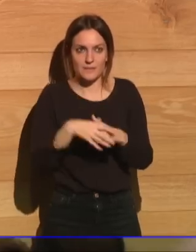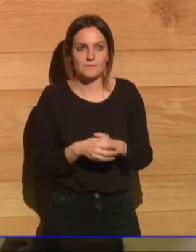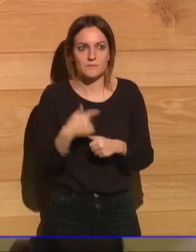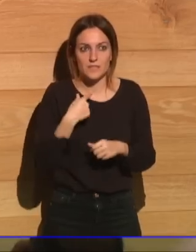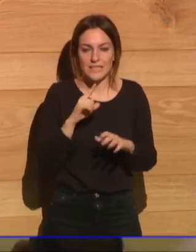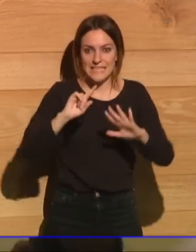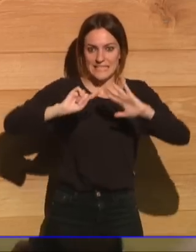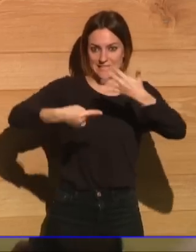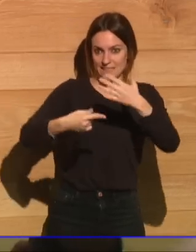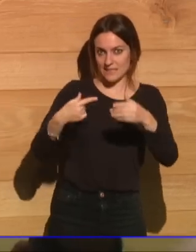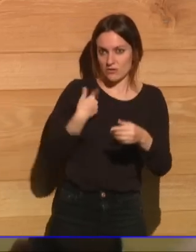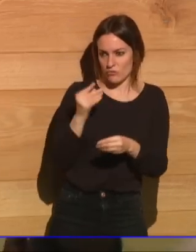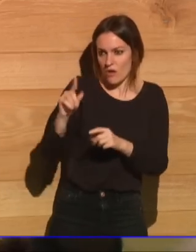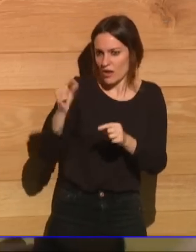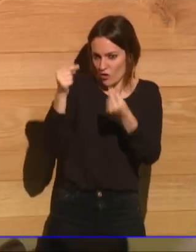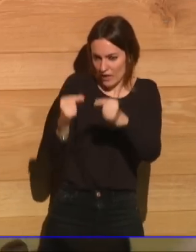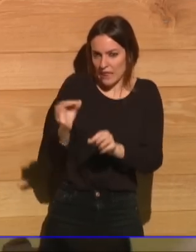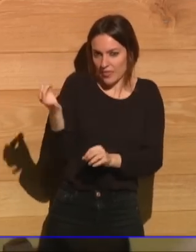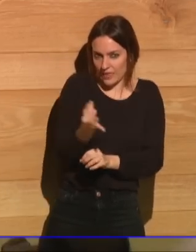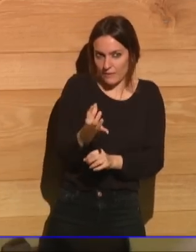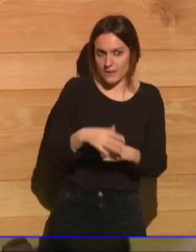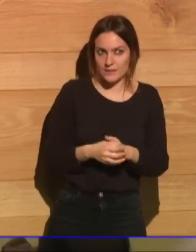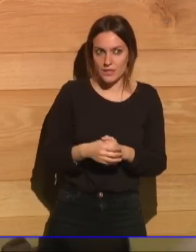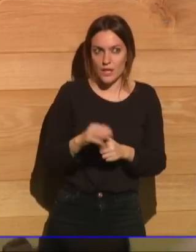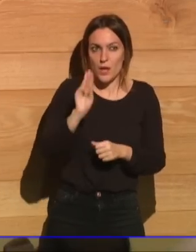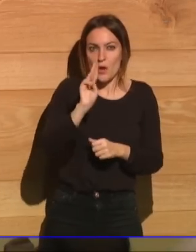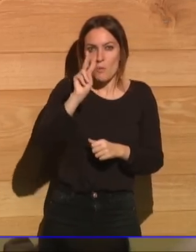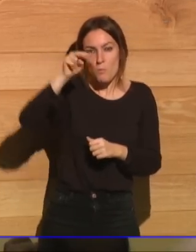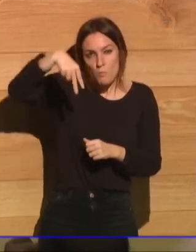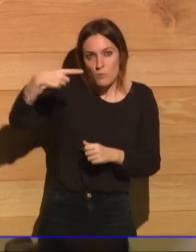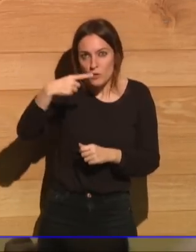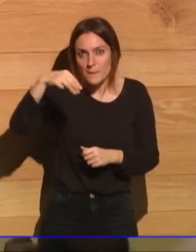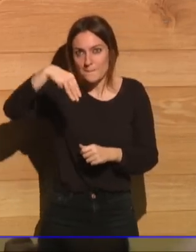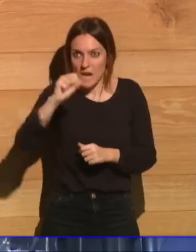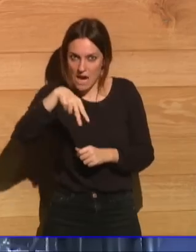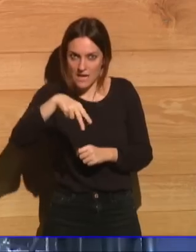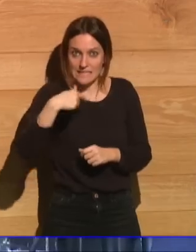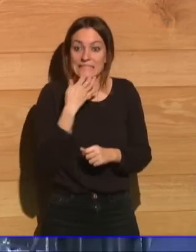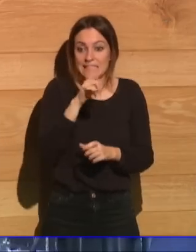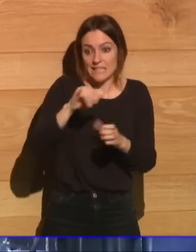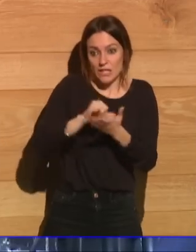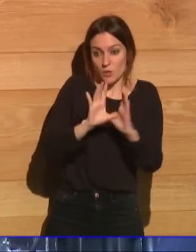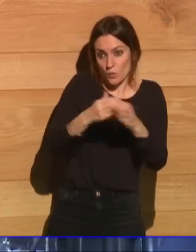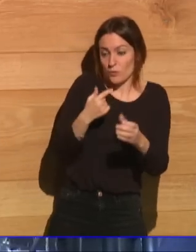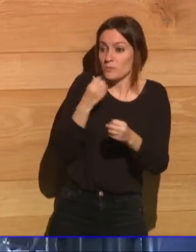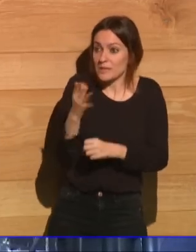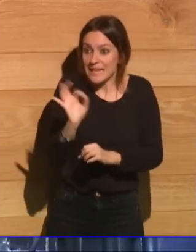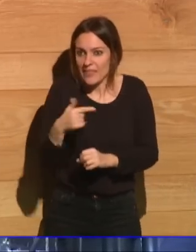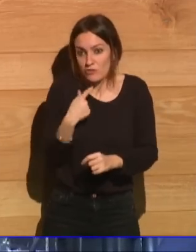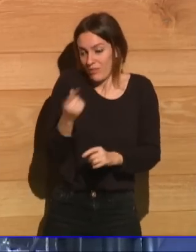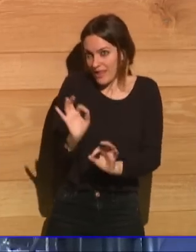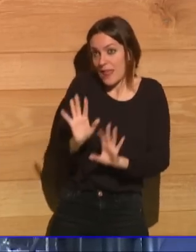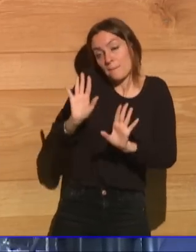tengo que corregir. Perdonadme, ¿eh? O sea, Putnam. Eso es. Es que si no hubieras hecho lo del chat, te lo hubiera dejado pasar.